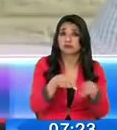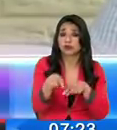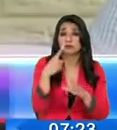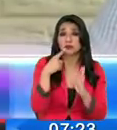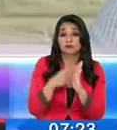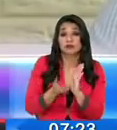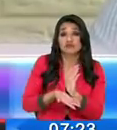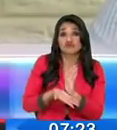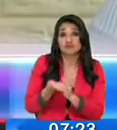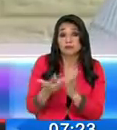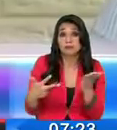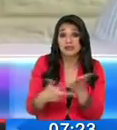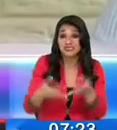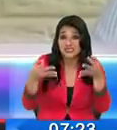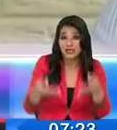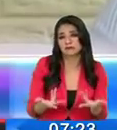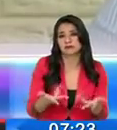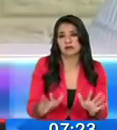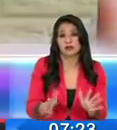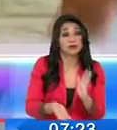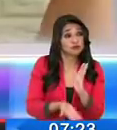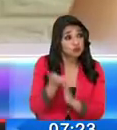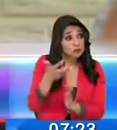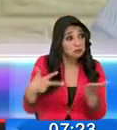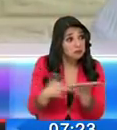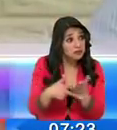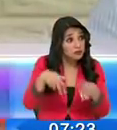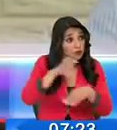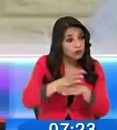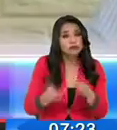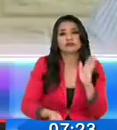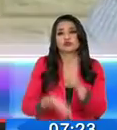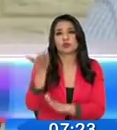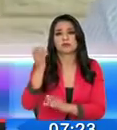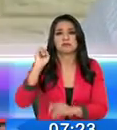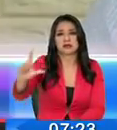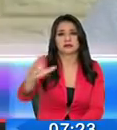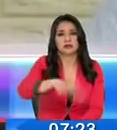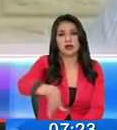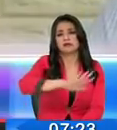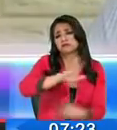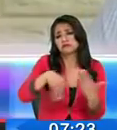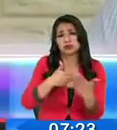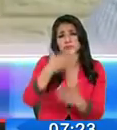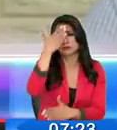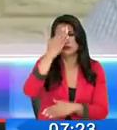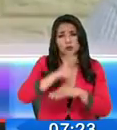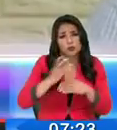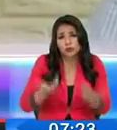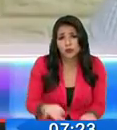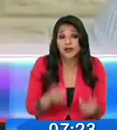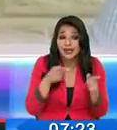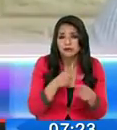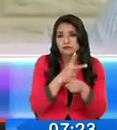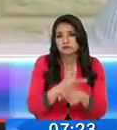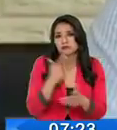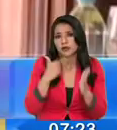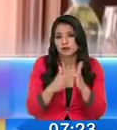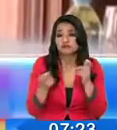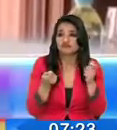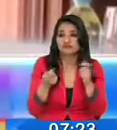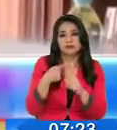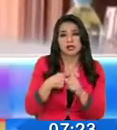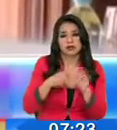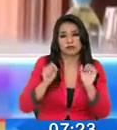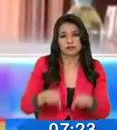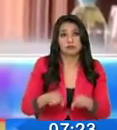se suban los pasajes. Suben los pasajes en este país y suben los productos. Eso es un tema que todos lo conocemos aquí en el Ecuador. Y que haya más control en los mercados. Pero